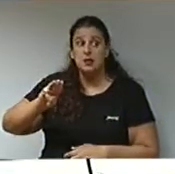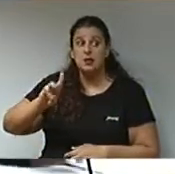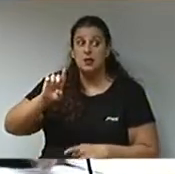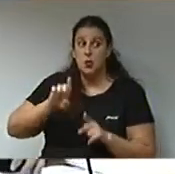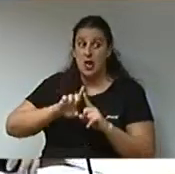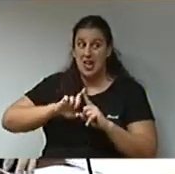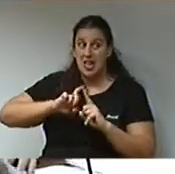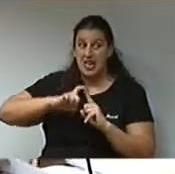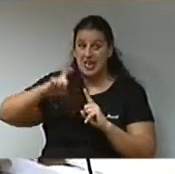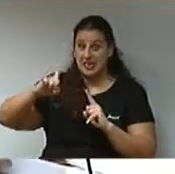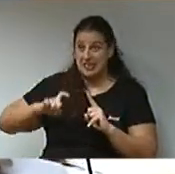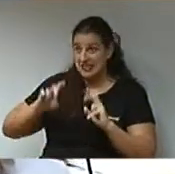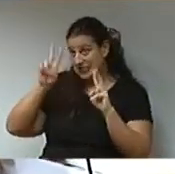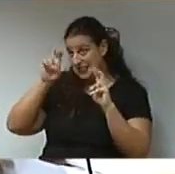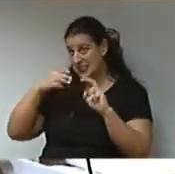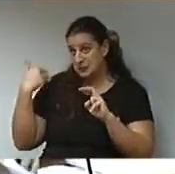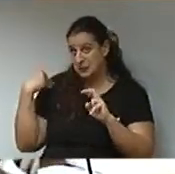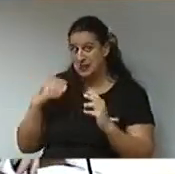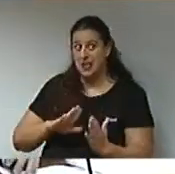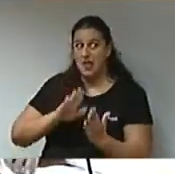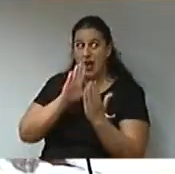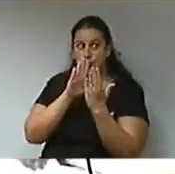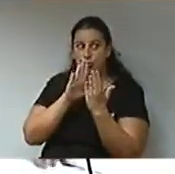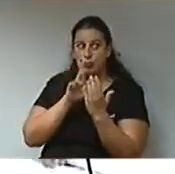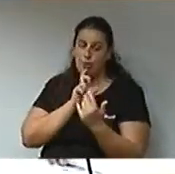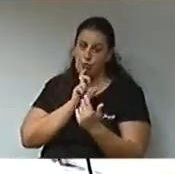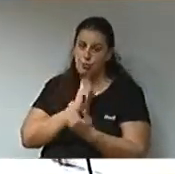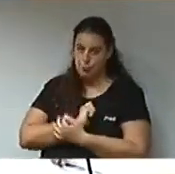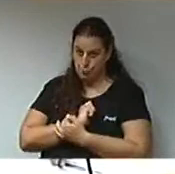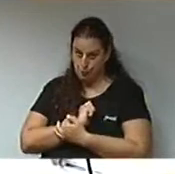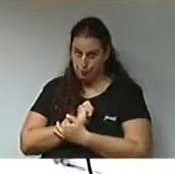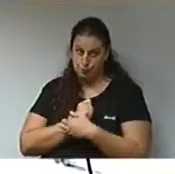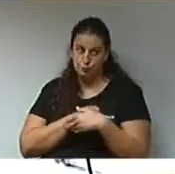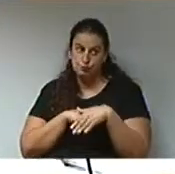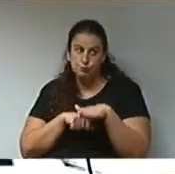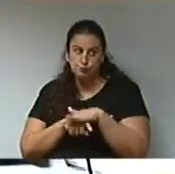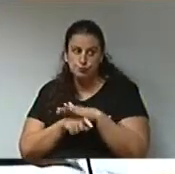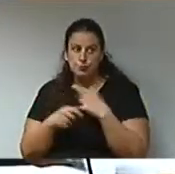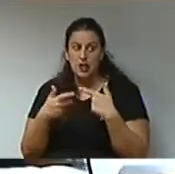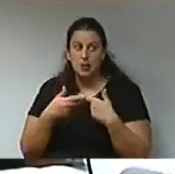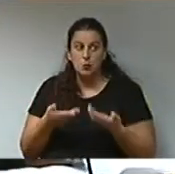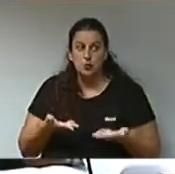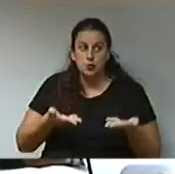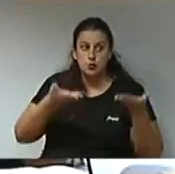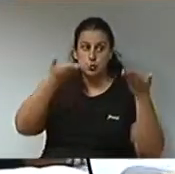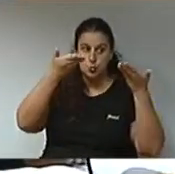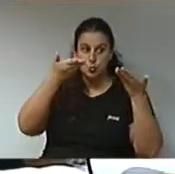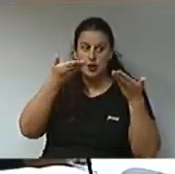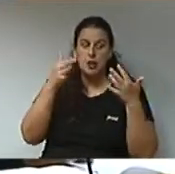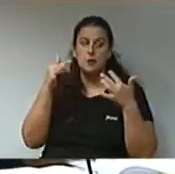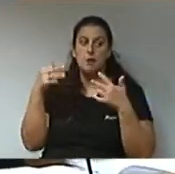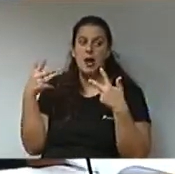la crisis pasada, pues gestionando, aumentando los impuestos y